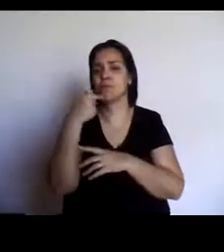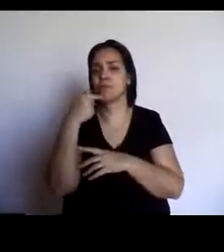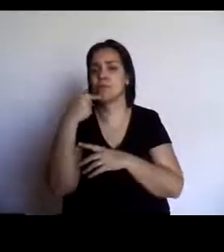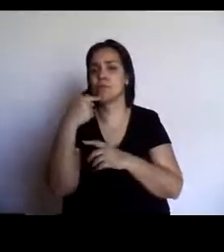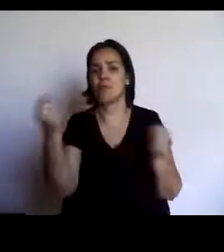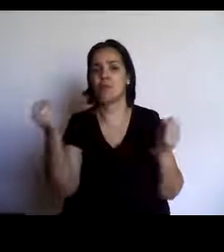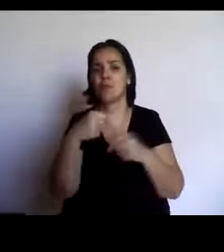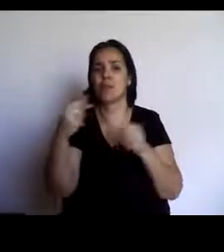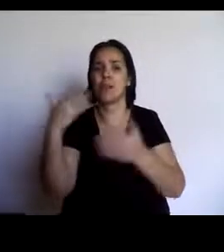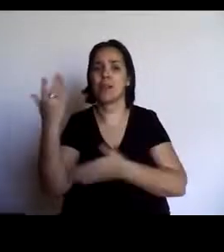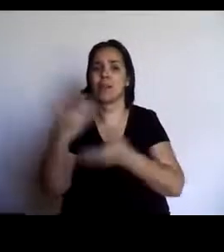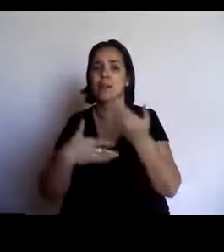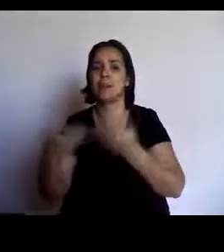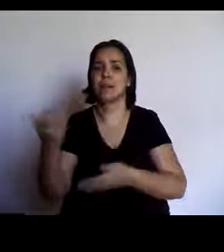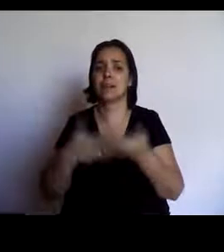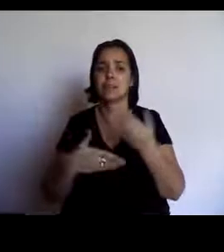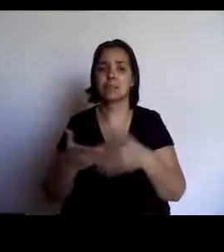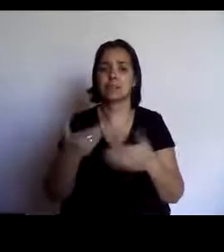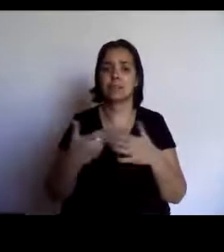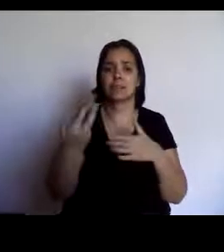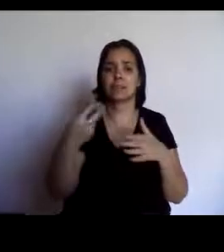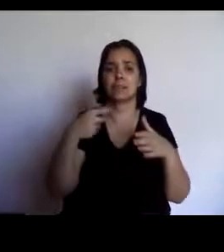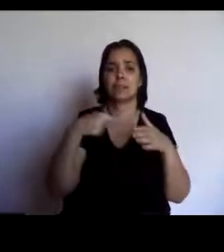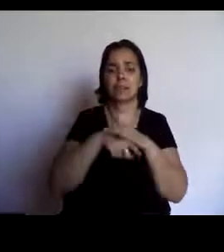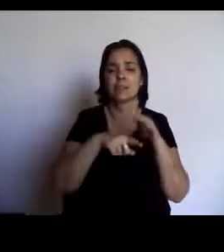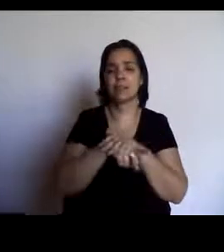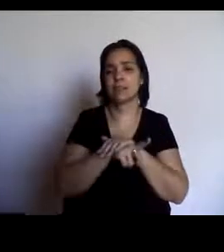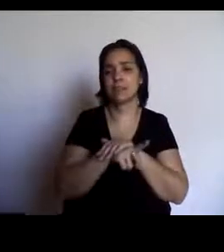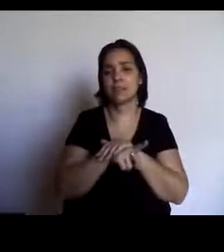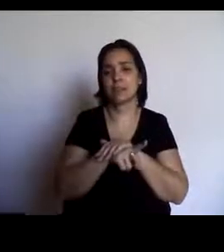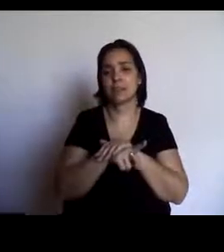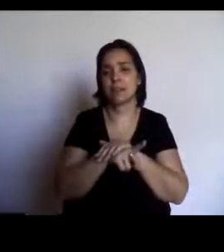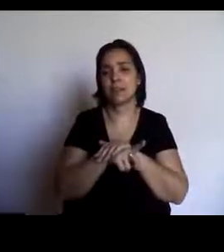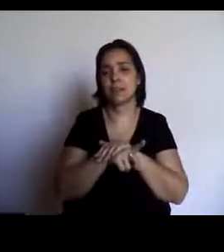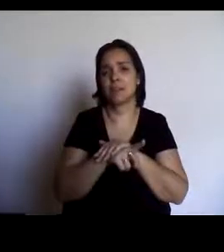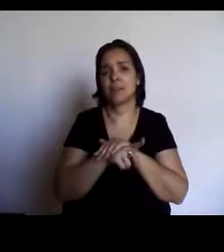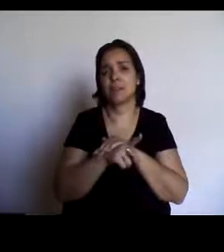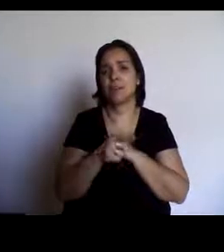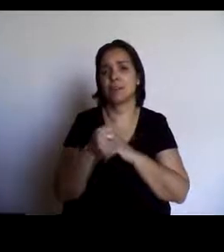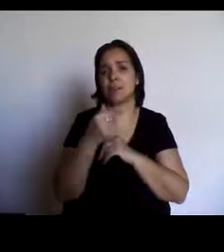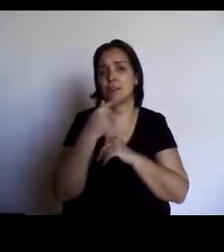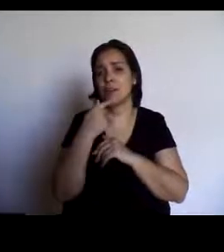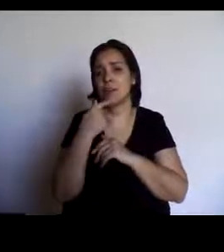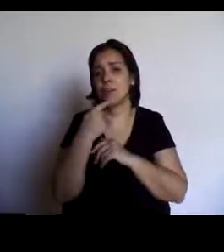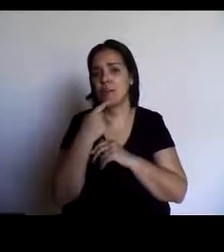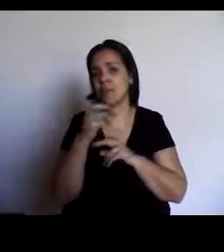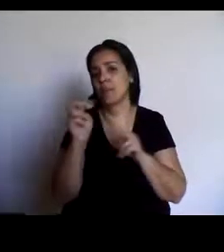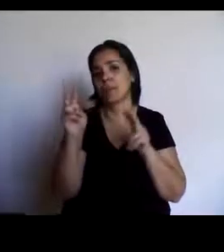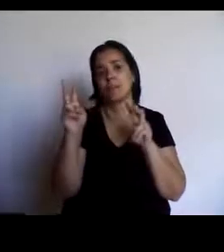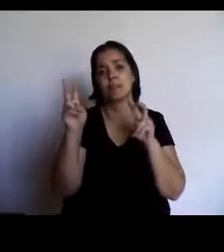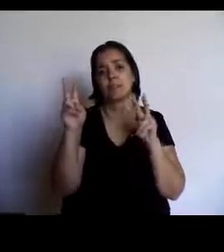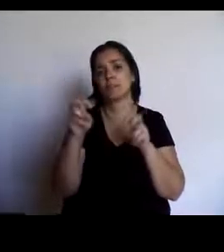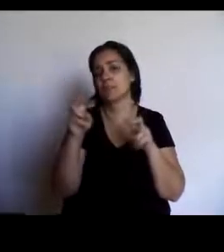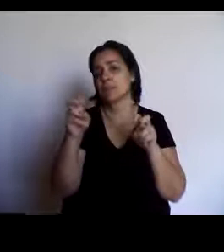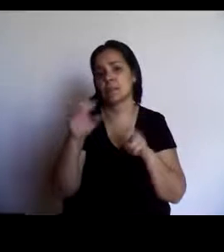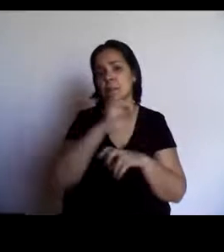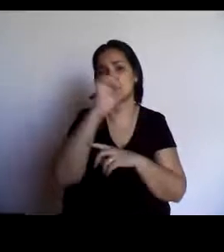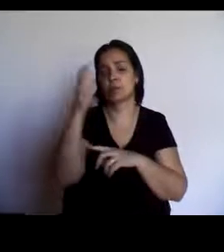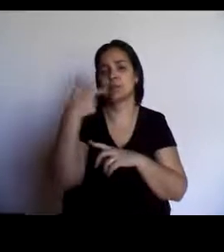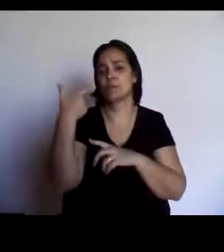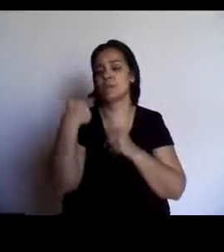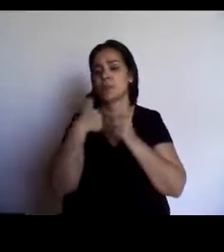convenios de colaboración para la gestión de efectivamente los asuntos europeos. De hecho, comentaba Miguel, nuestro secretario,